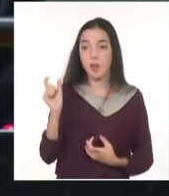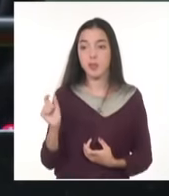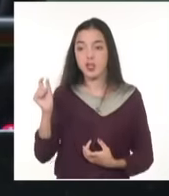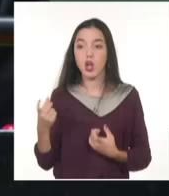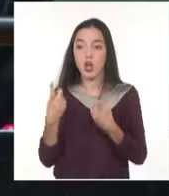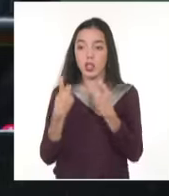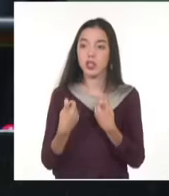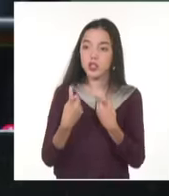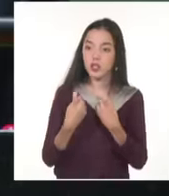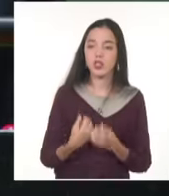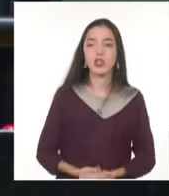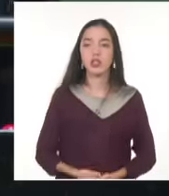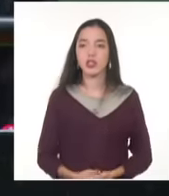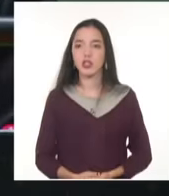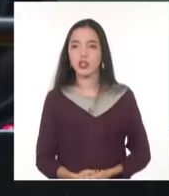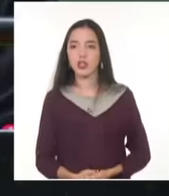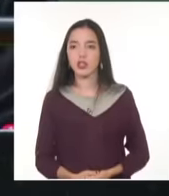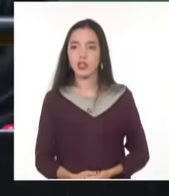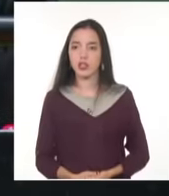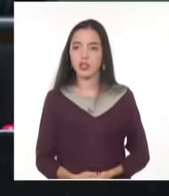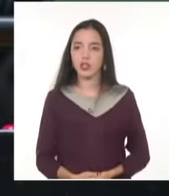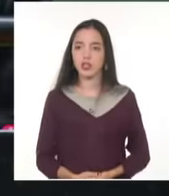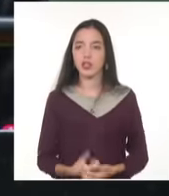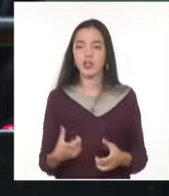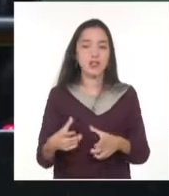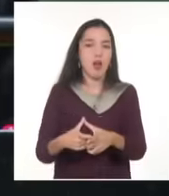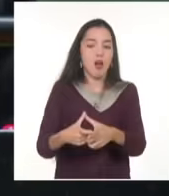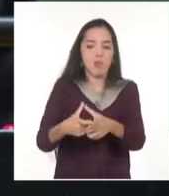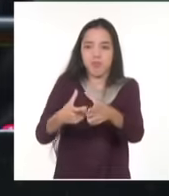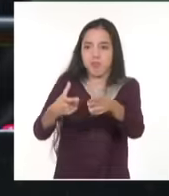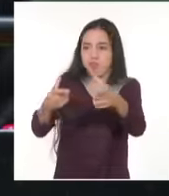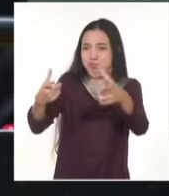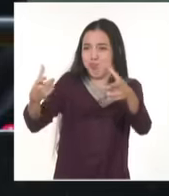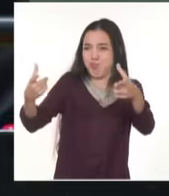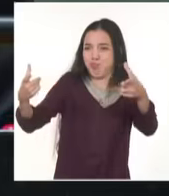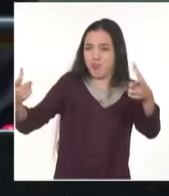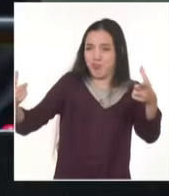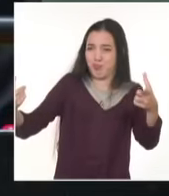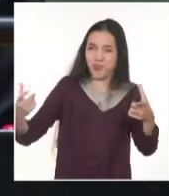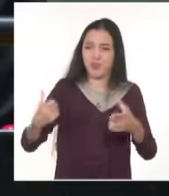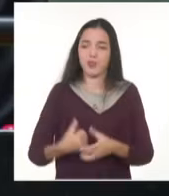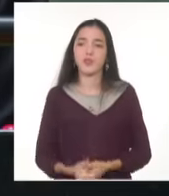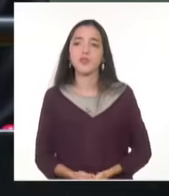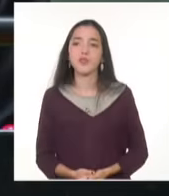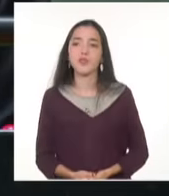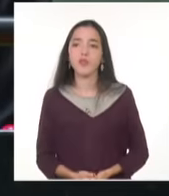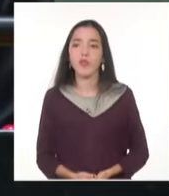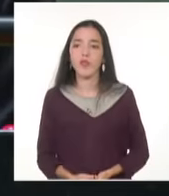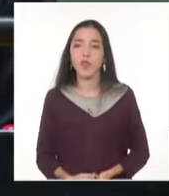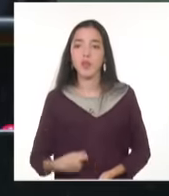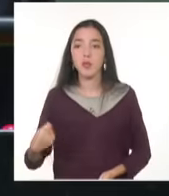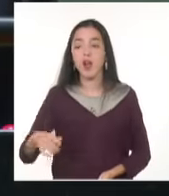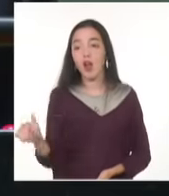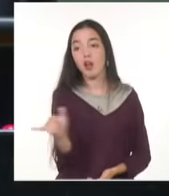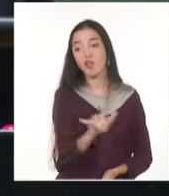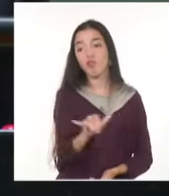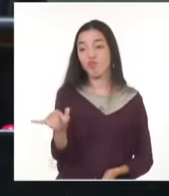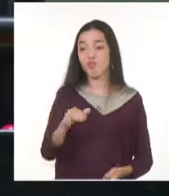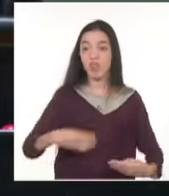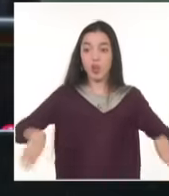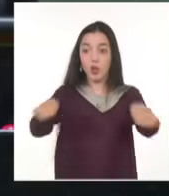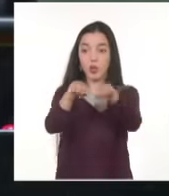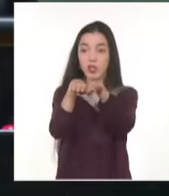explotados, que son la inmensa mayoría, sobre la base de la justa igualdad, el ejercicio